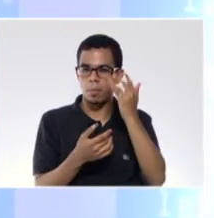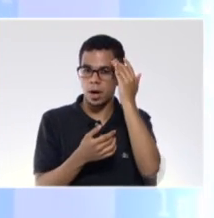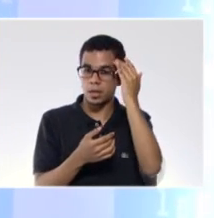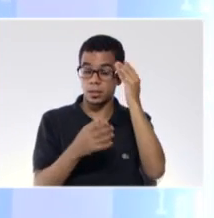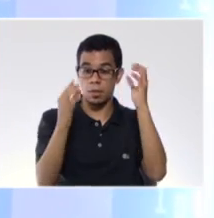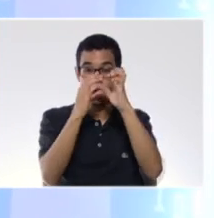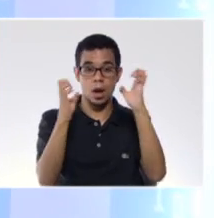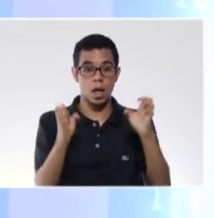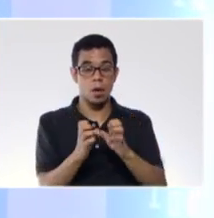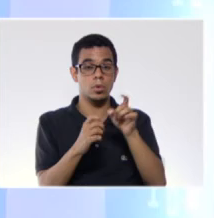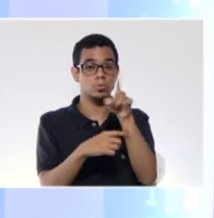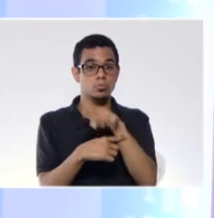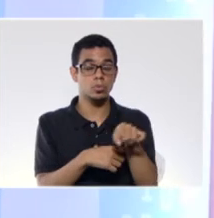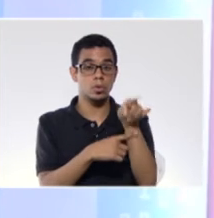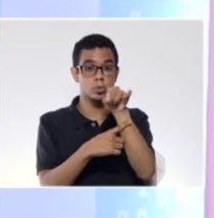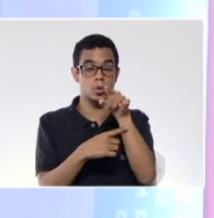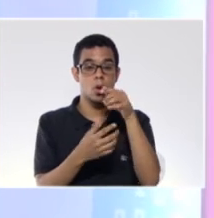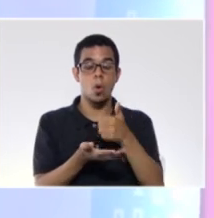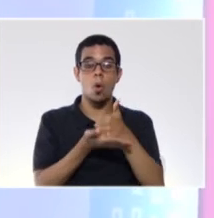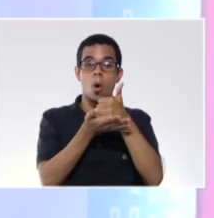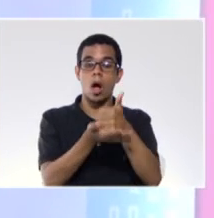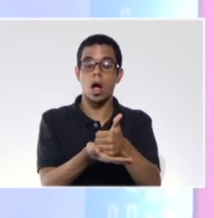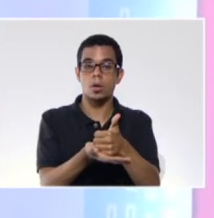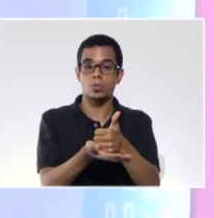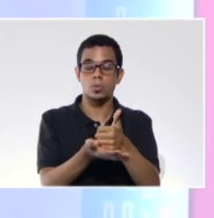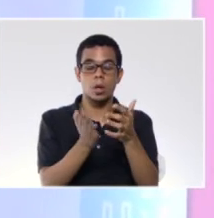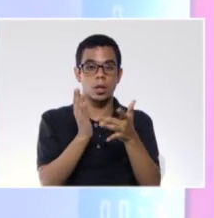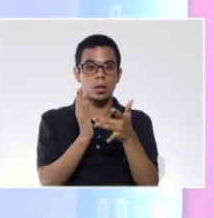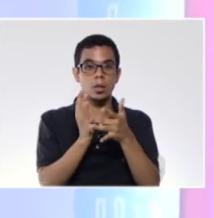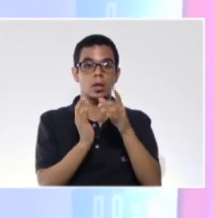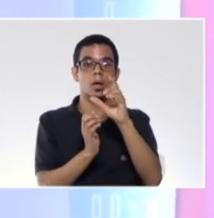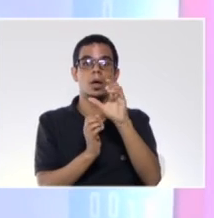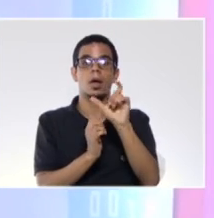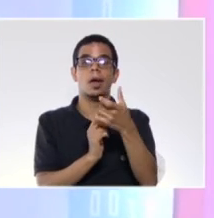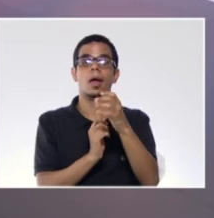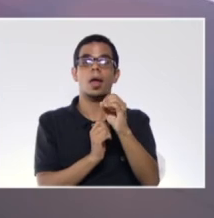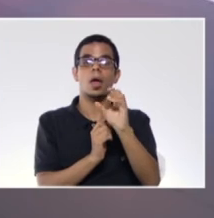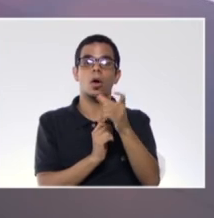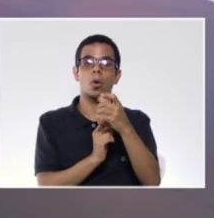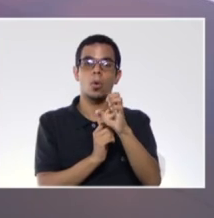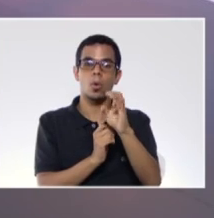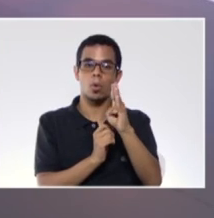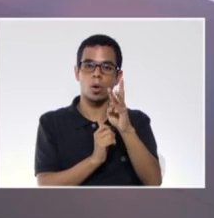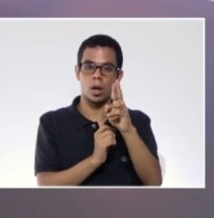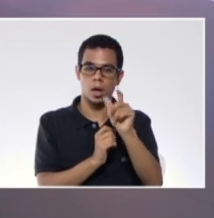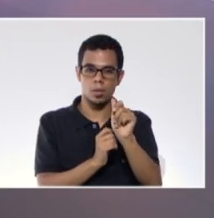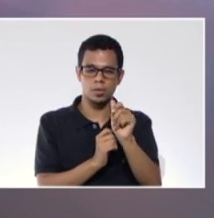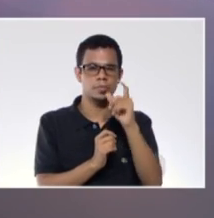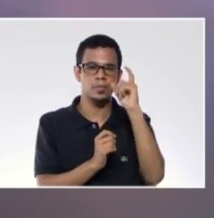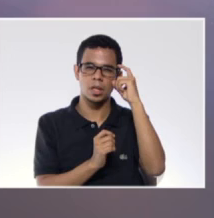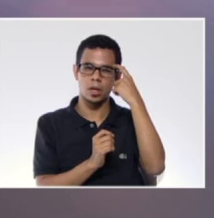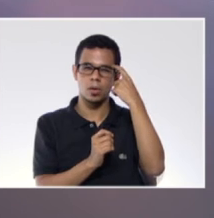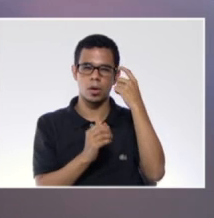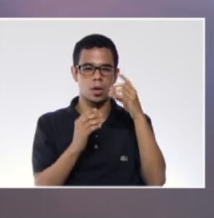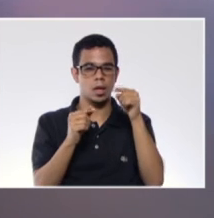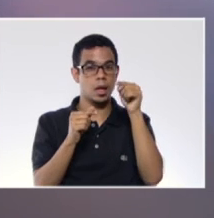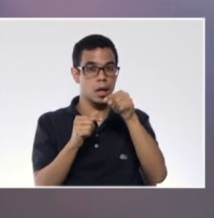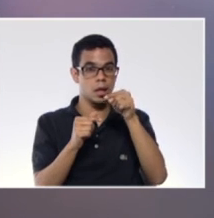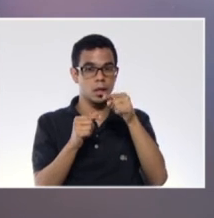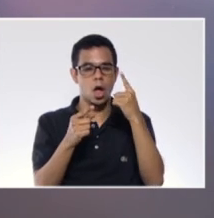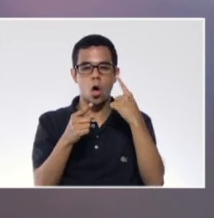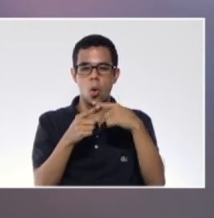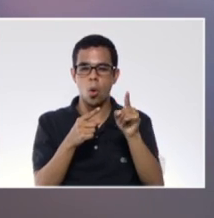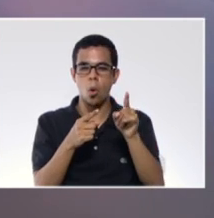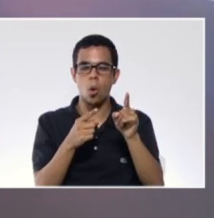la ecuación de la circunferencia con la ayuda de la herramienta GeoGebra. Les recuerdo que esta y otras herramientas de